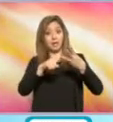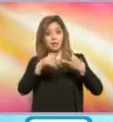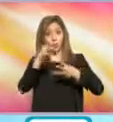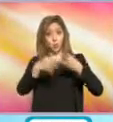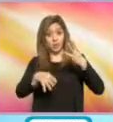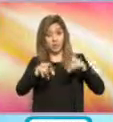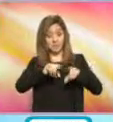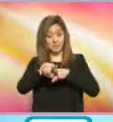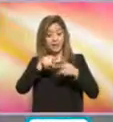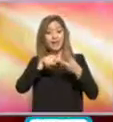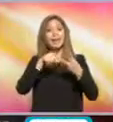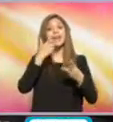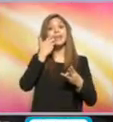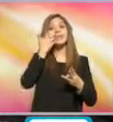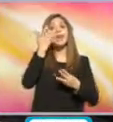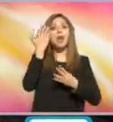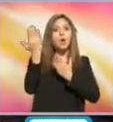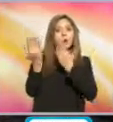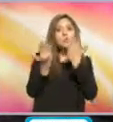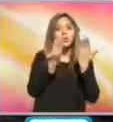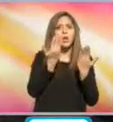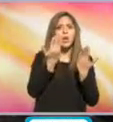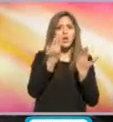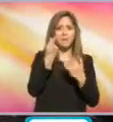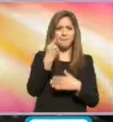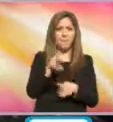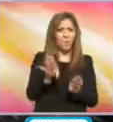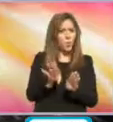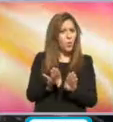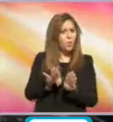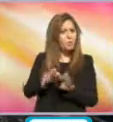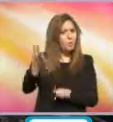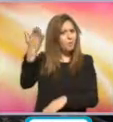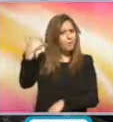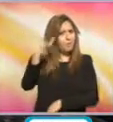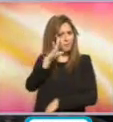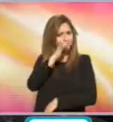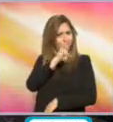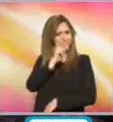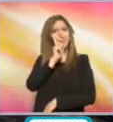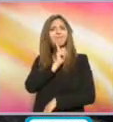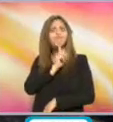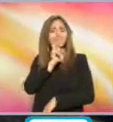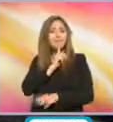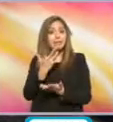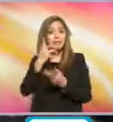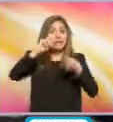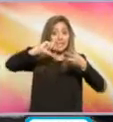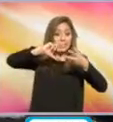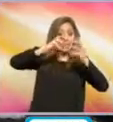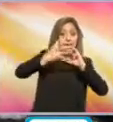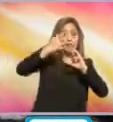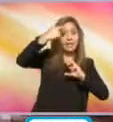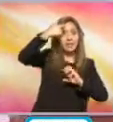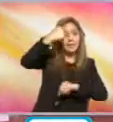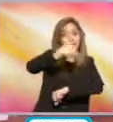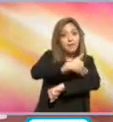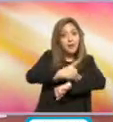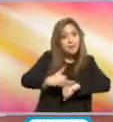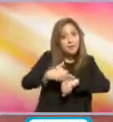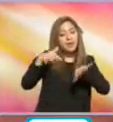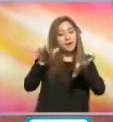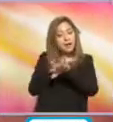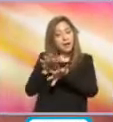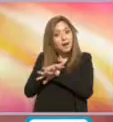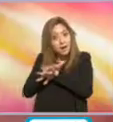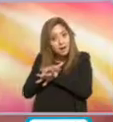estudiar, ¿sí? ¡Qué rebelde! Exactamente. Viene el cambiar el paradigma de una familia, cambiar el paradigma de una sociedad. Y